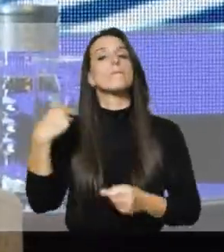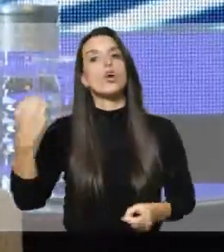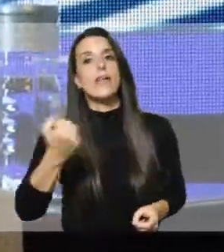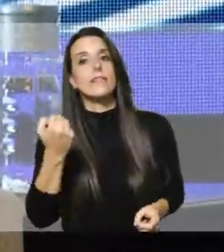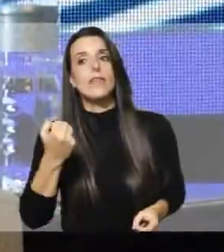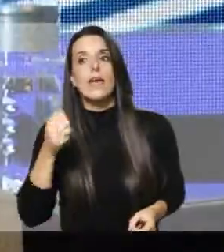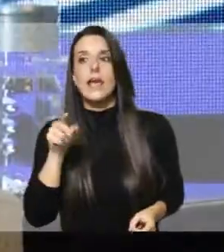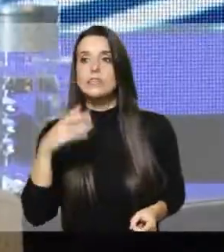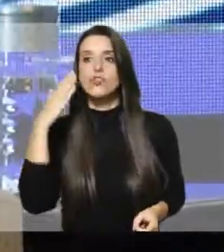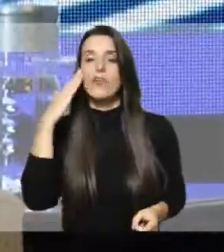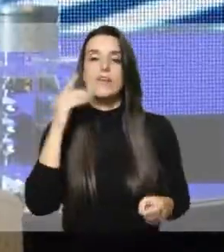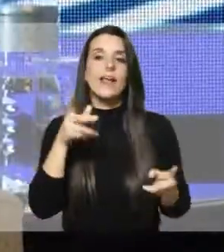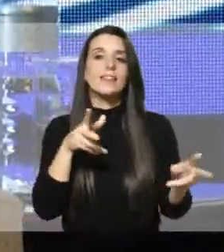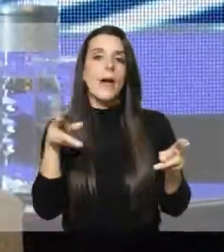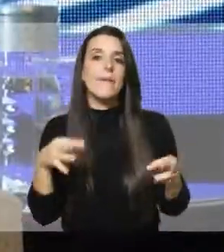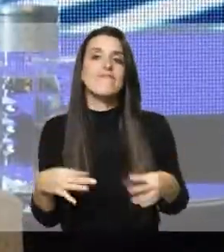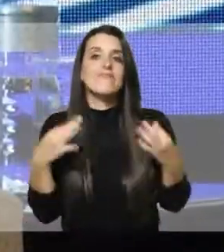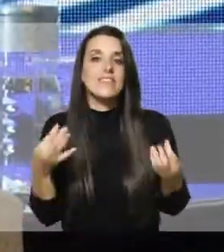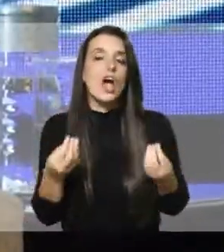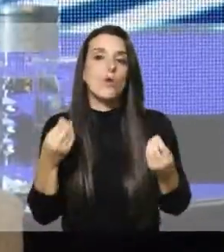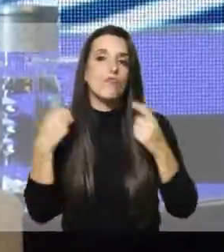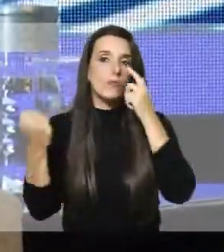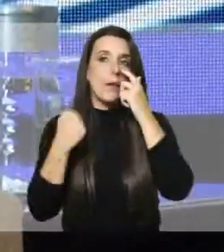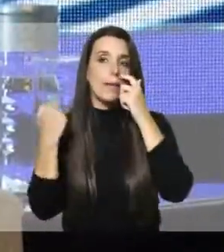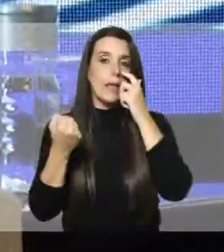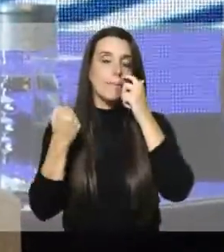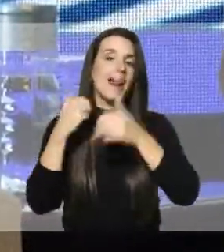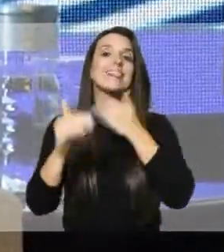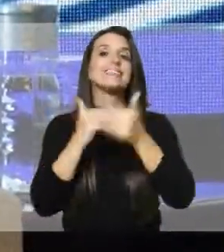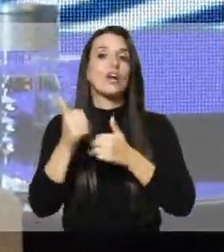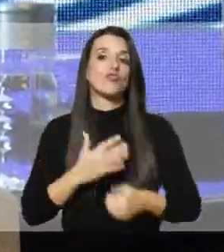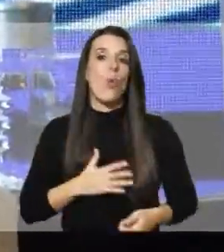esa etapa de la vida como fundamental para el desarrollo del ser humano.